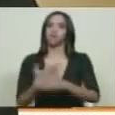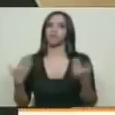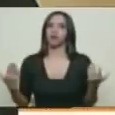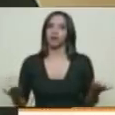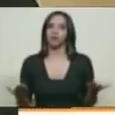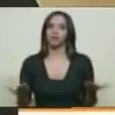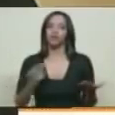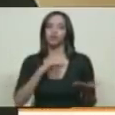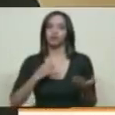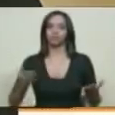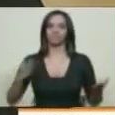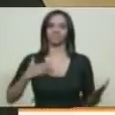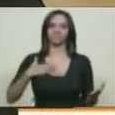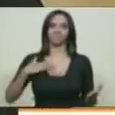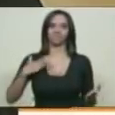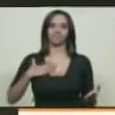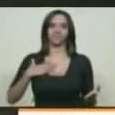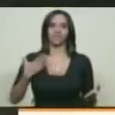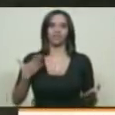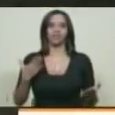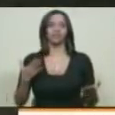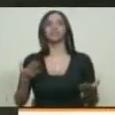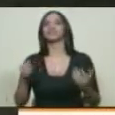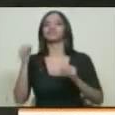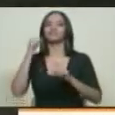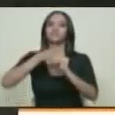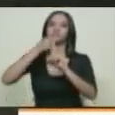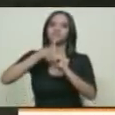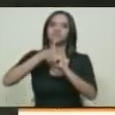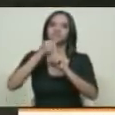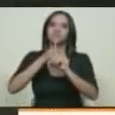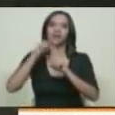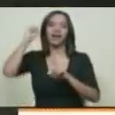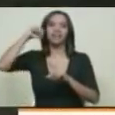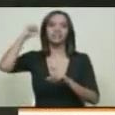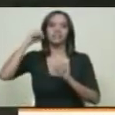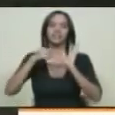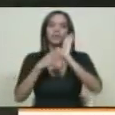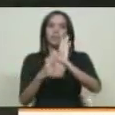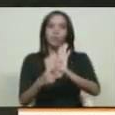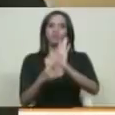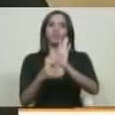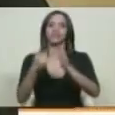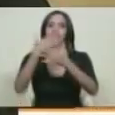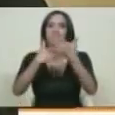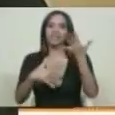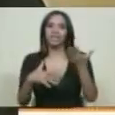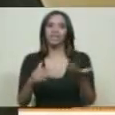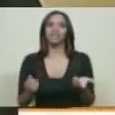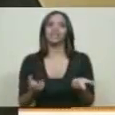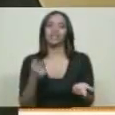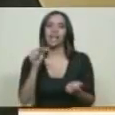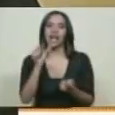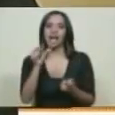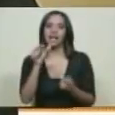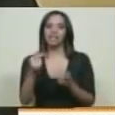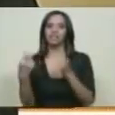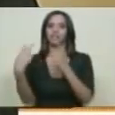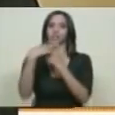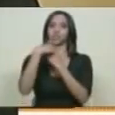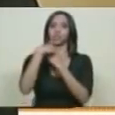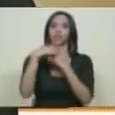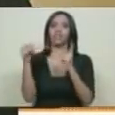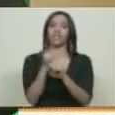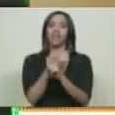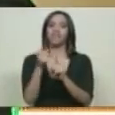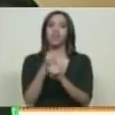ponemos el pecho. Porque no es nada fácil también hacer un vídeo y mostrarse en redes sociales sujeto a la crítica y a la violencia. Y a